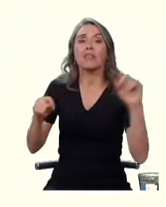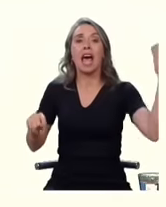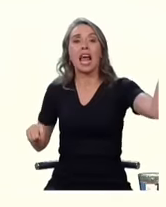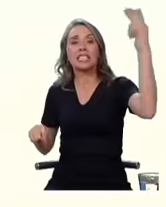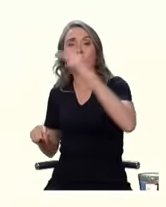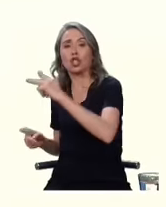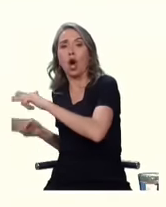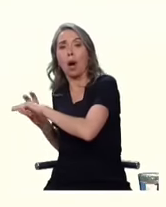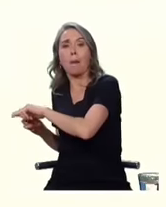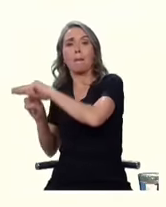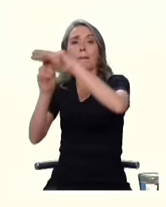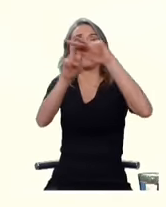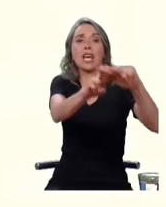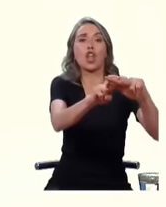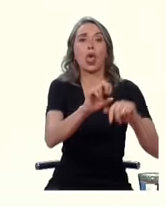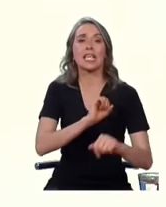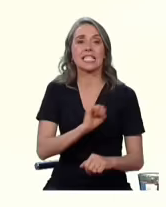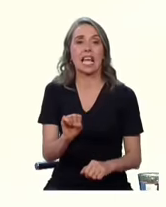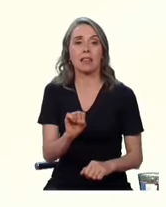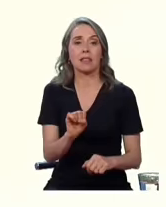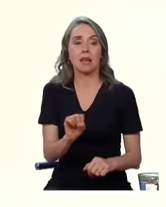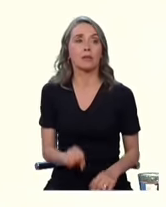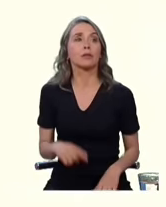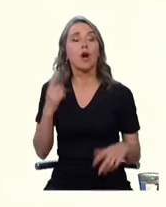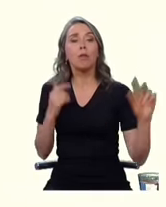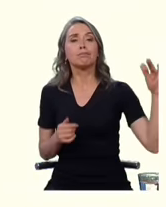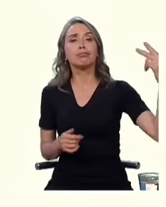vía aérea a Santiago.